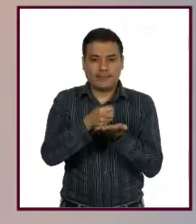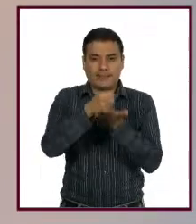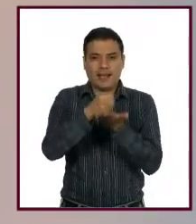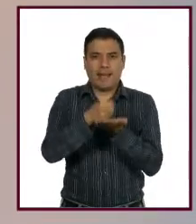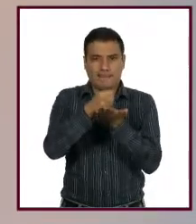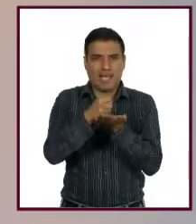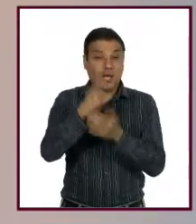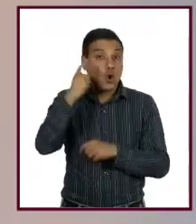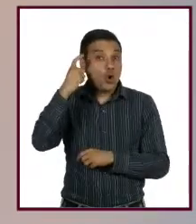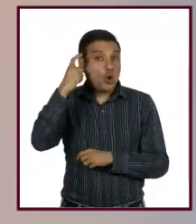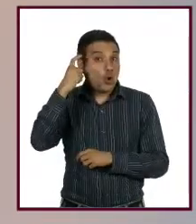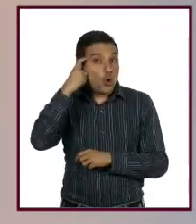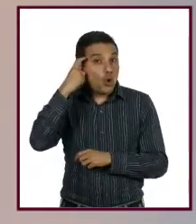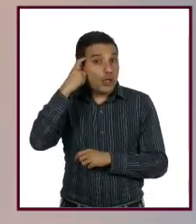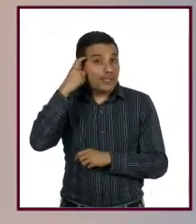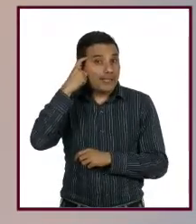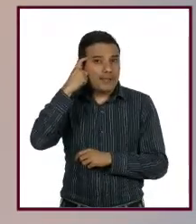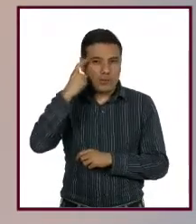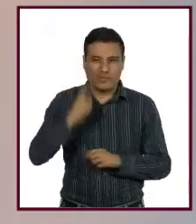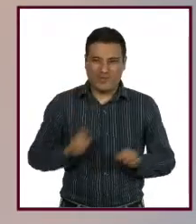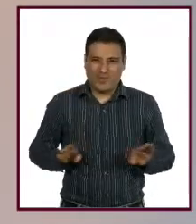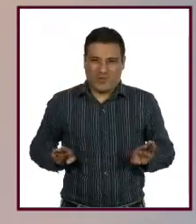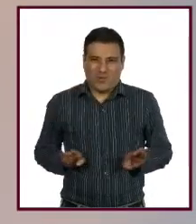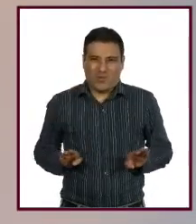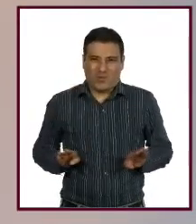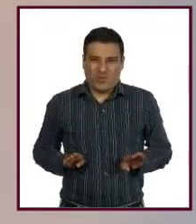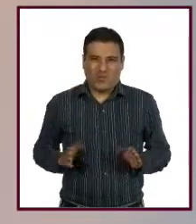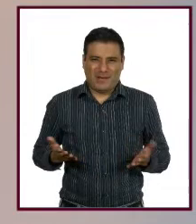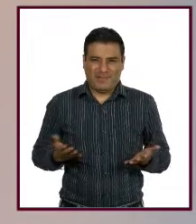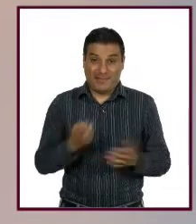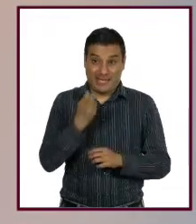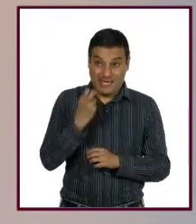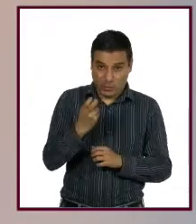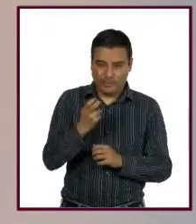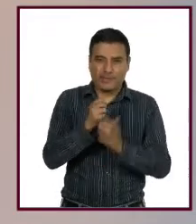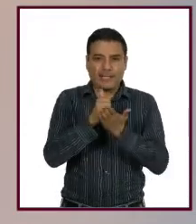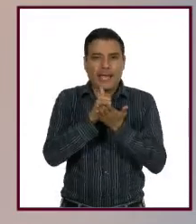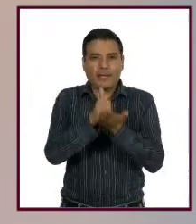terapia específica para las adicciones o para los consumos